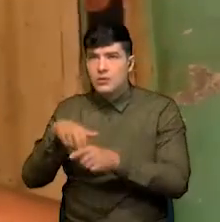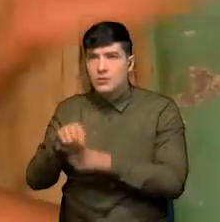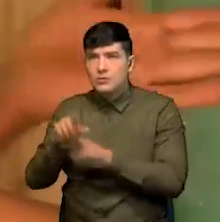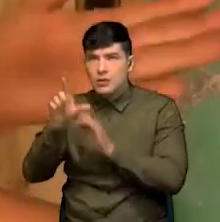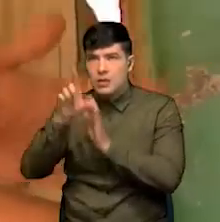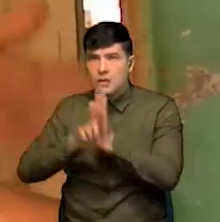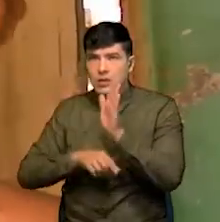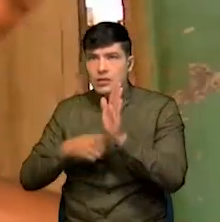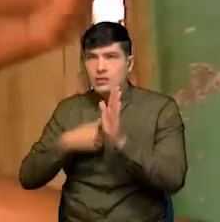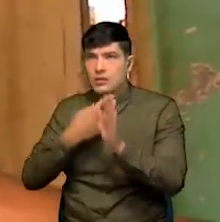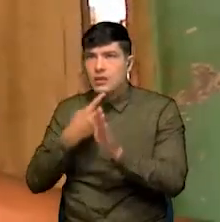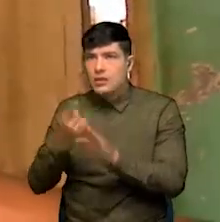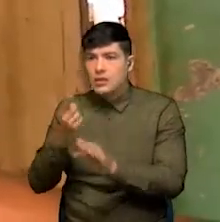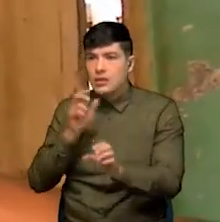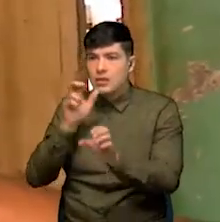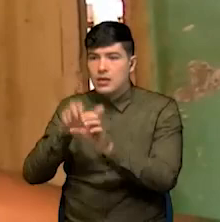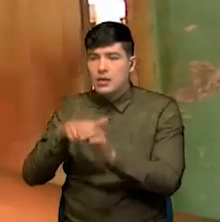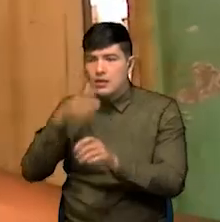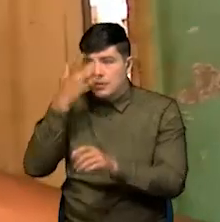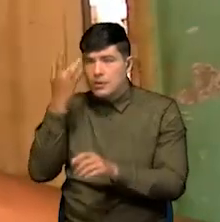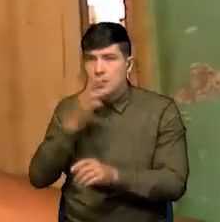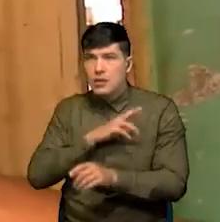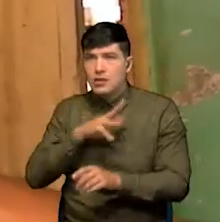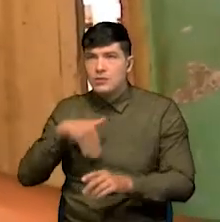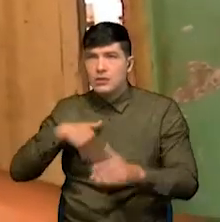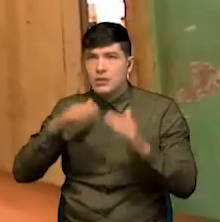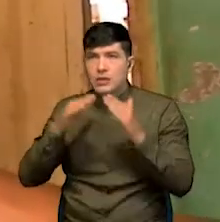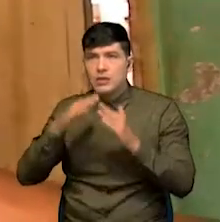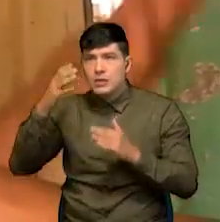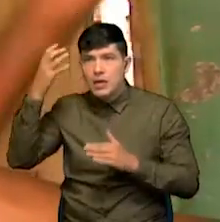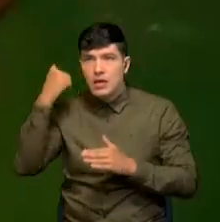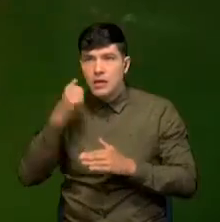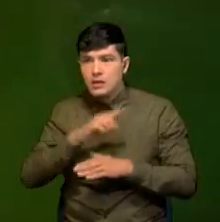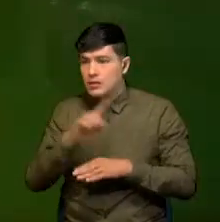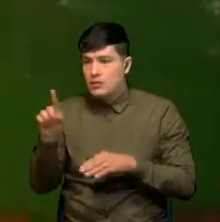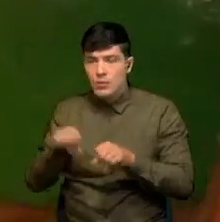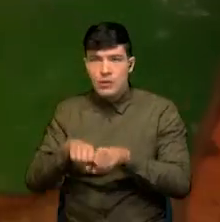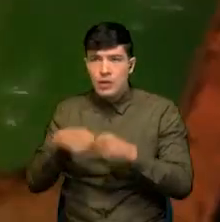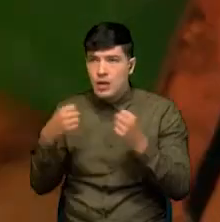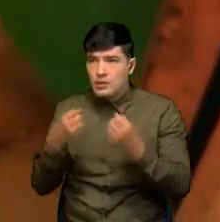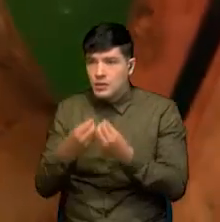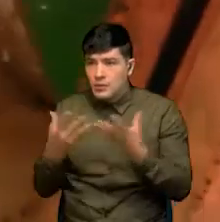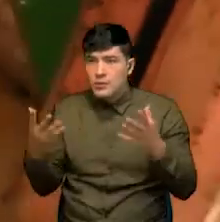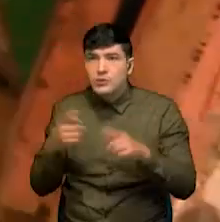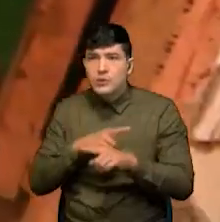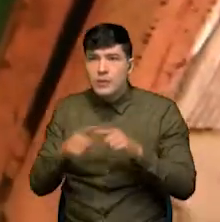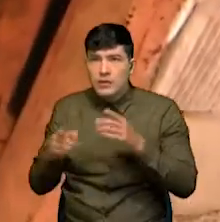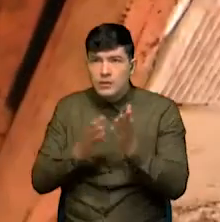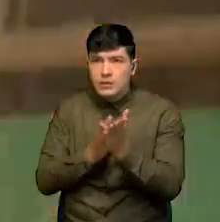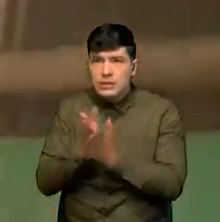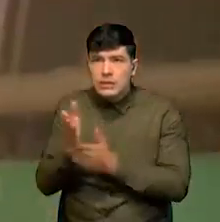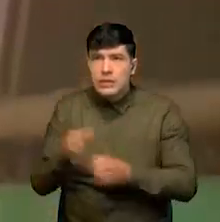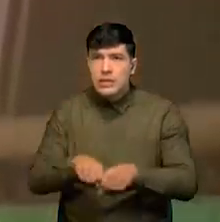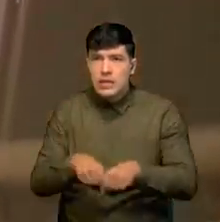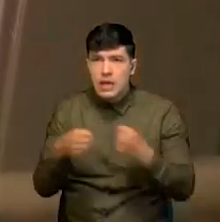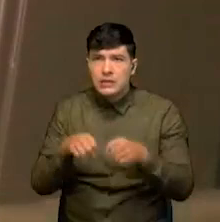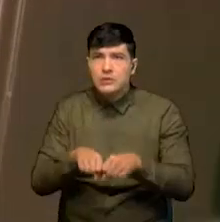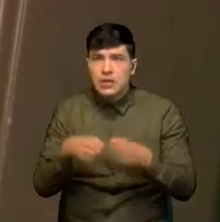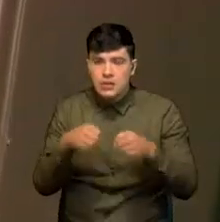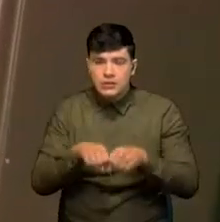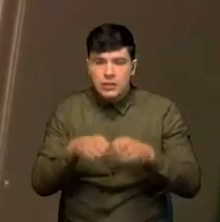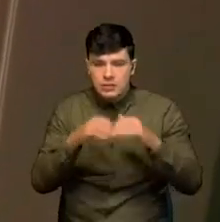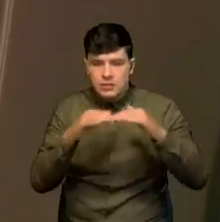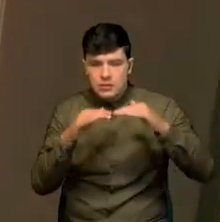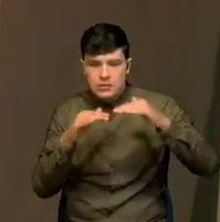lo que yo estoy buscando. ¿Por qué? Porque nuestra casa no se había deteriorado tanto. Pero siguió la falla geográfica, que es la que nos está perjudicando a